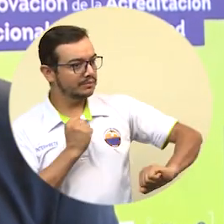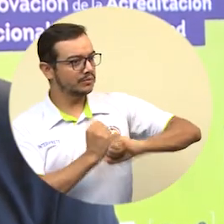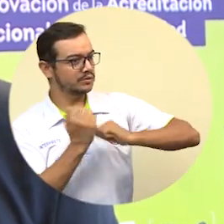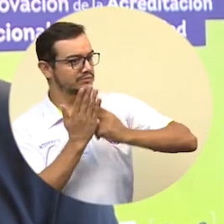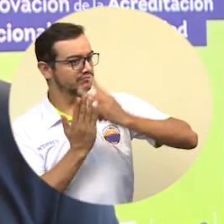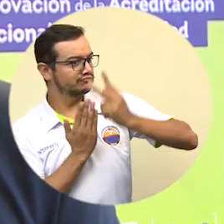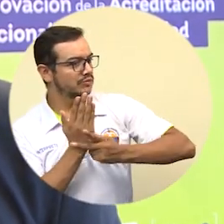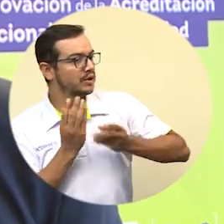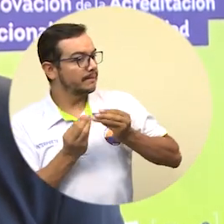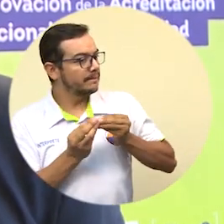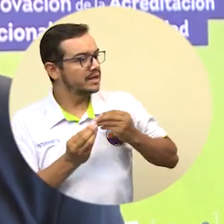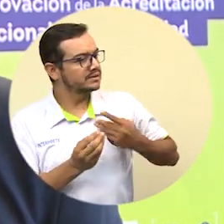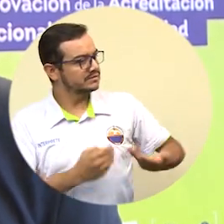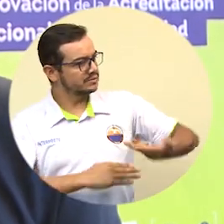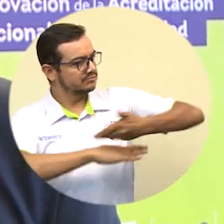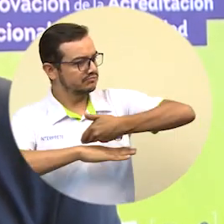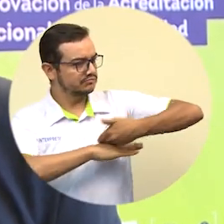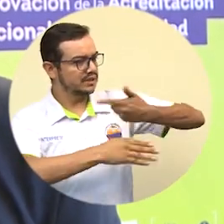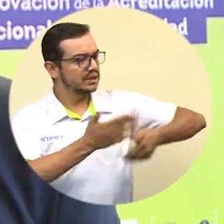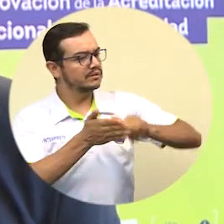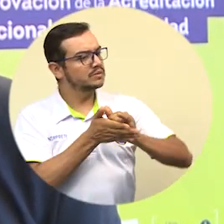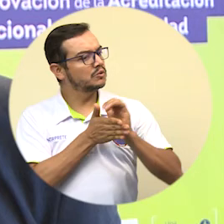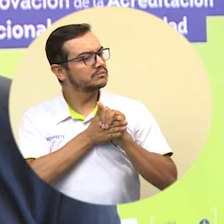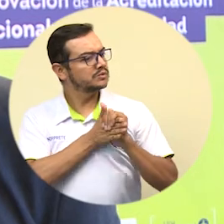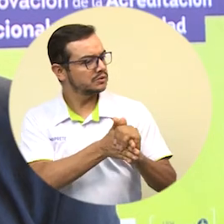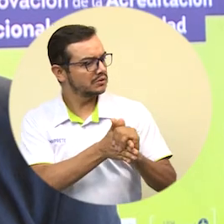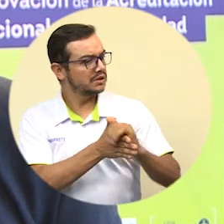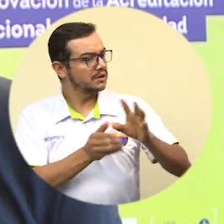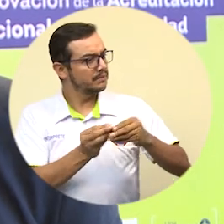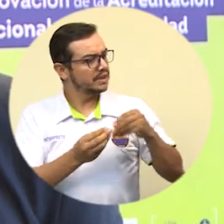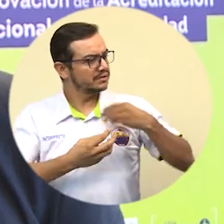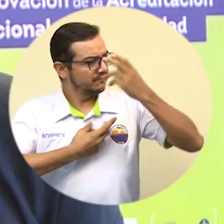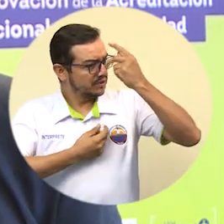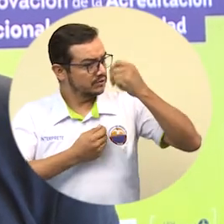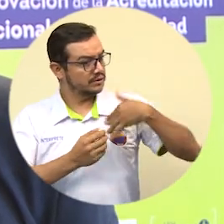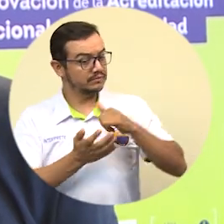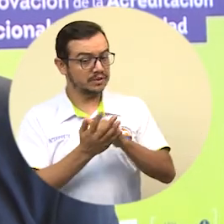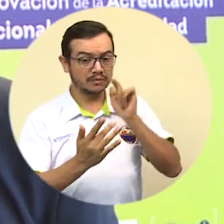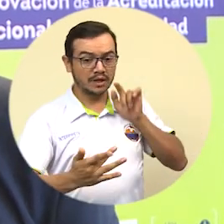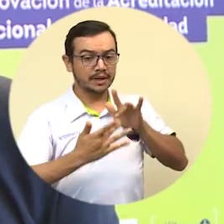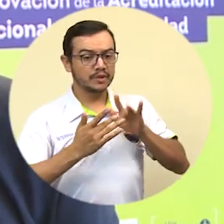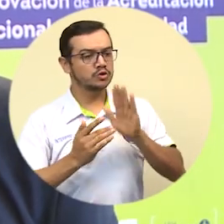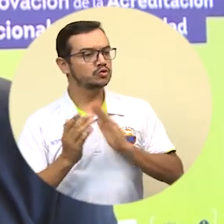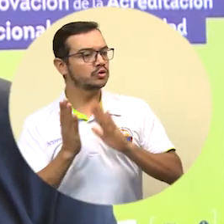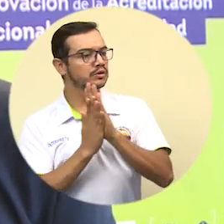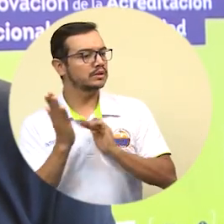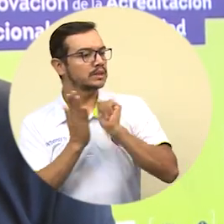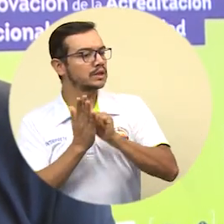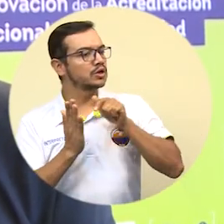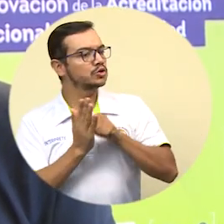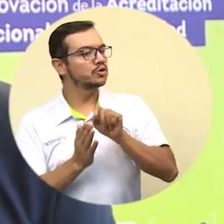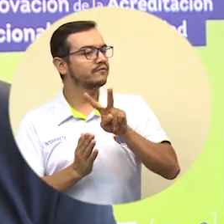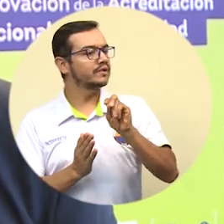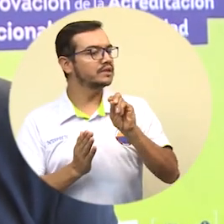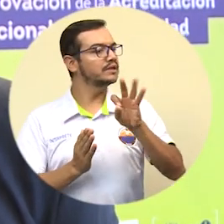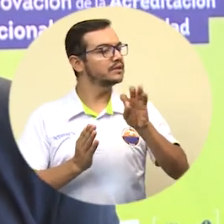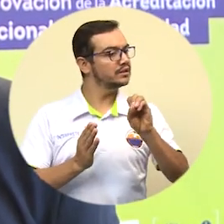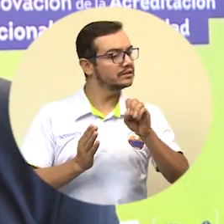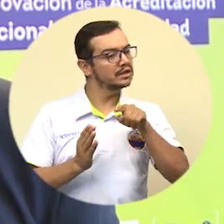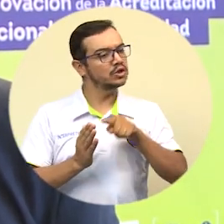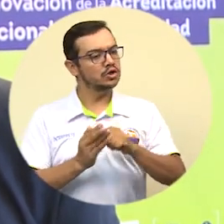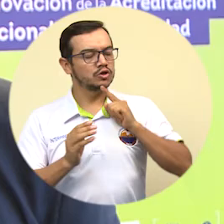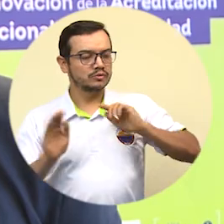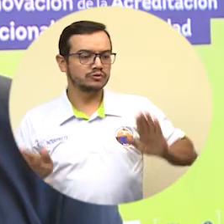nuestros programas, para nuestros proyectos y para aportar también nuestras metodologías y nuestros valores, que son los de la Agenda 2030 de